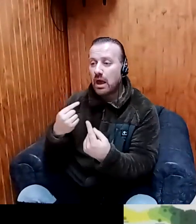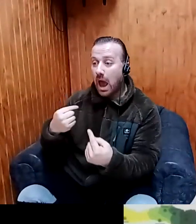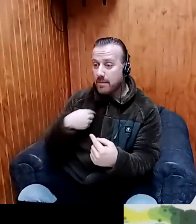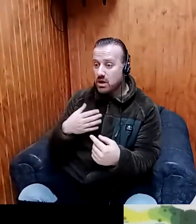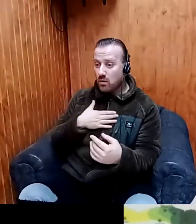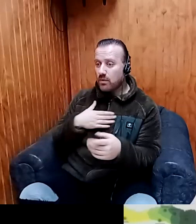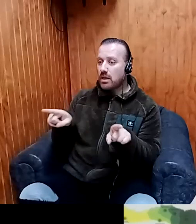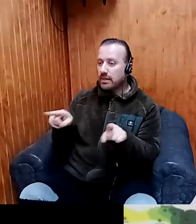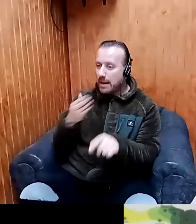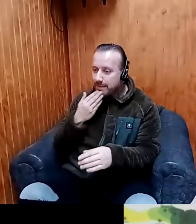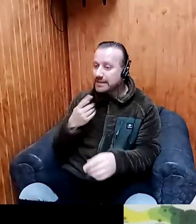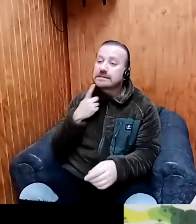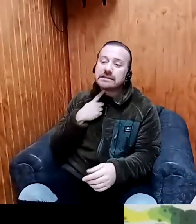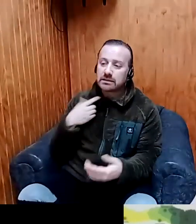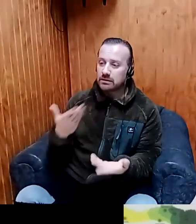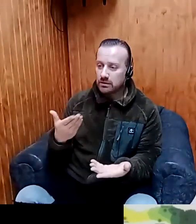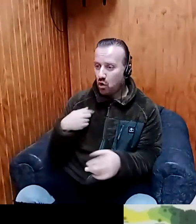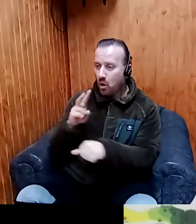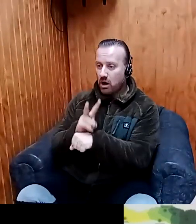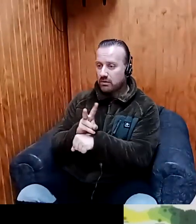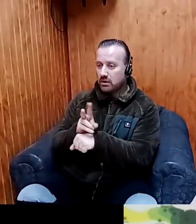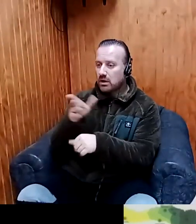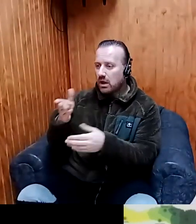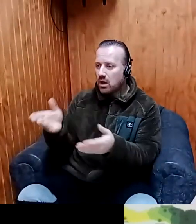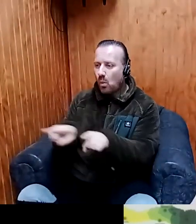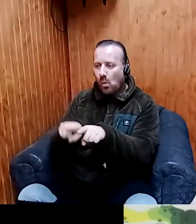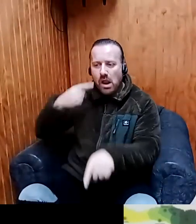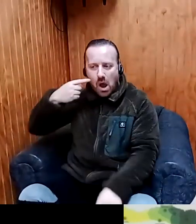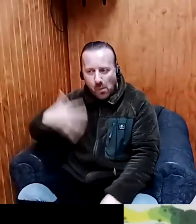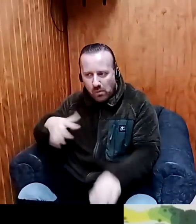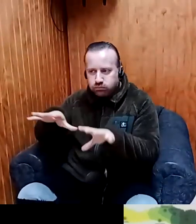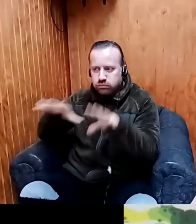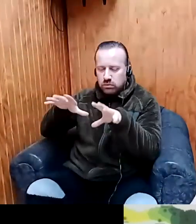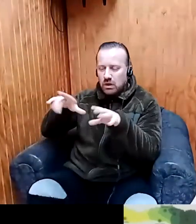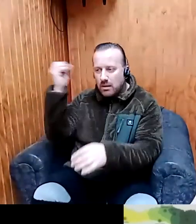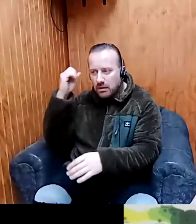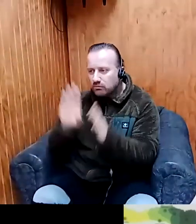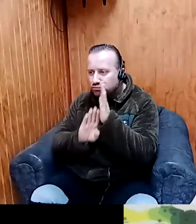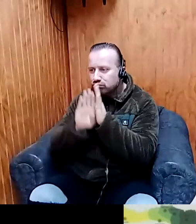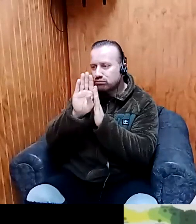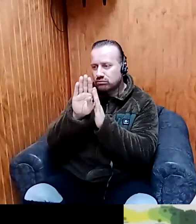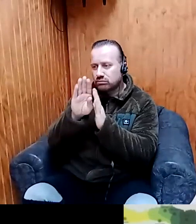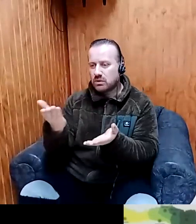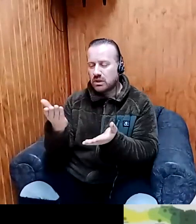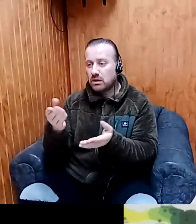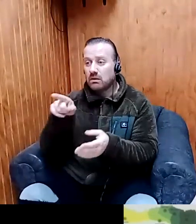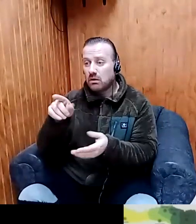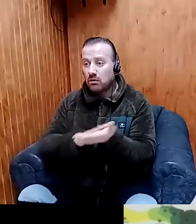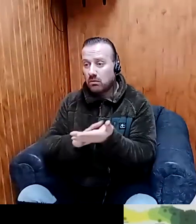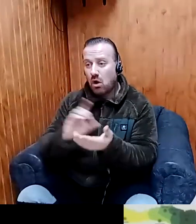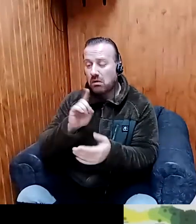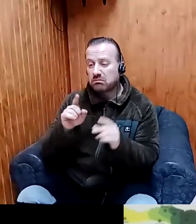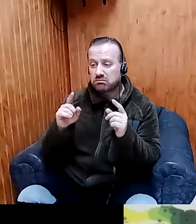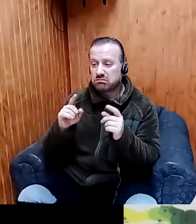me tiene que interesar porque tiene que ser relevante para su aprendizaje. Si es solo relevante para su aprendizaje, pero a ellos no les interesa, posiblemente